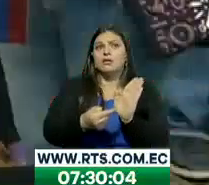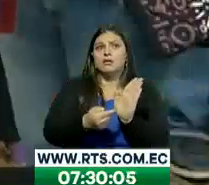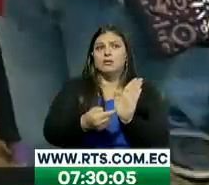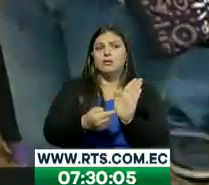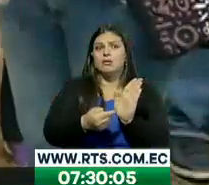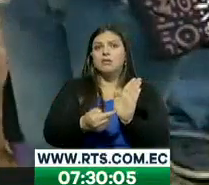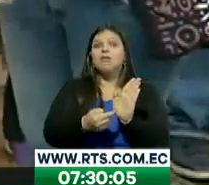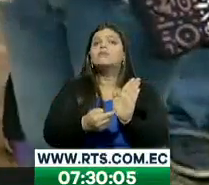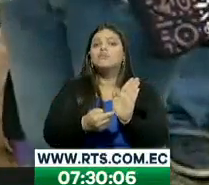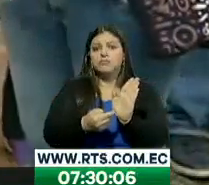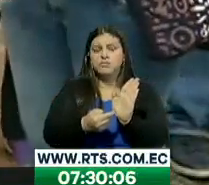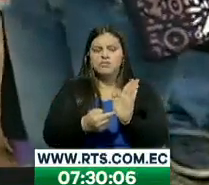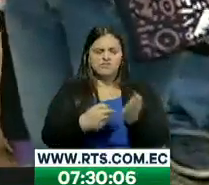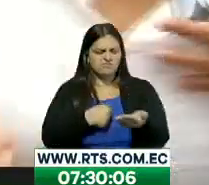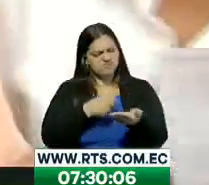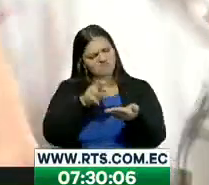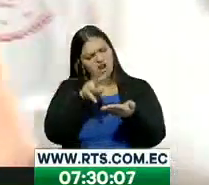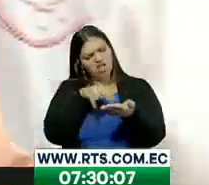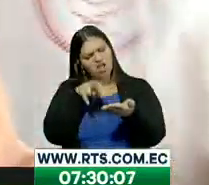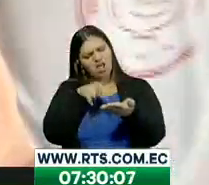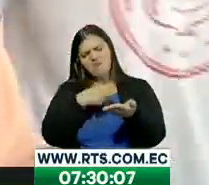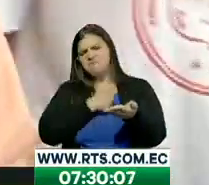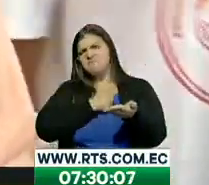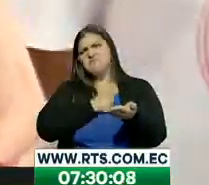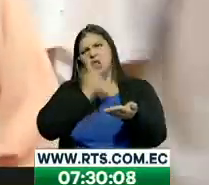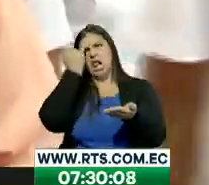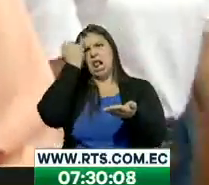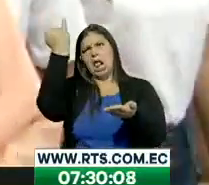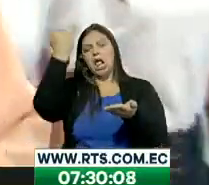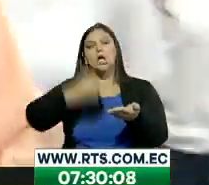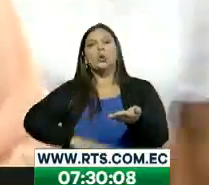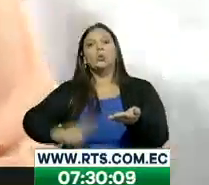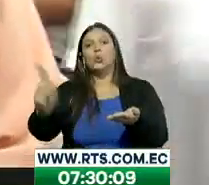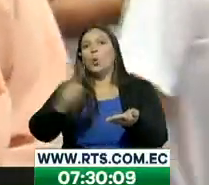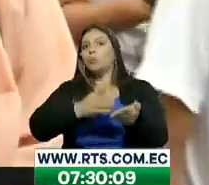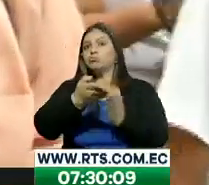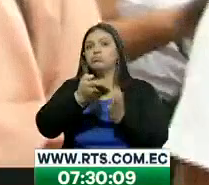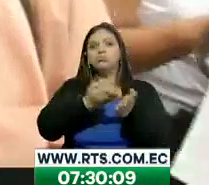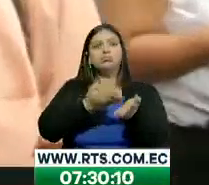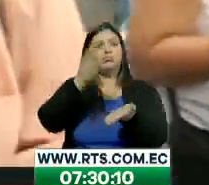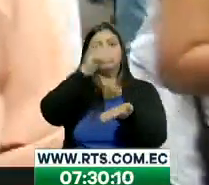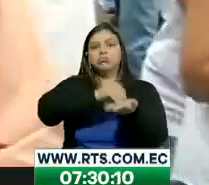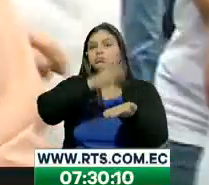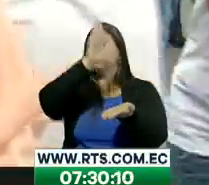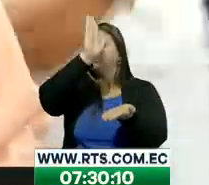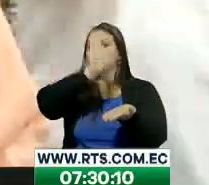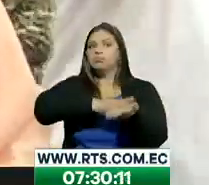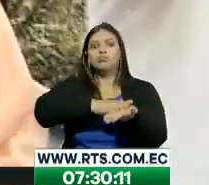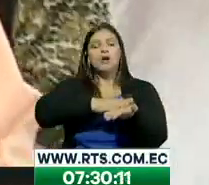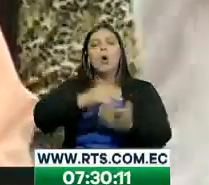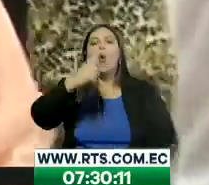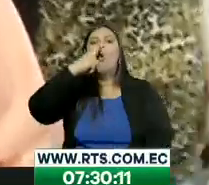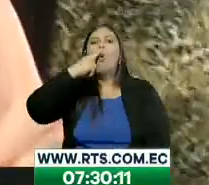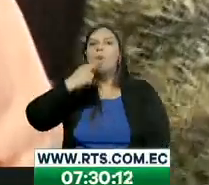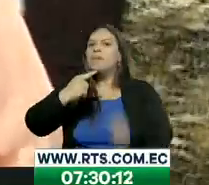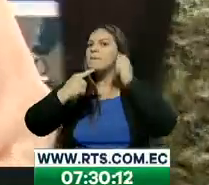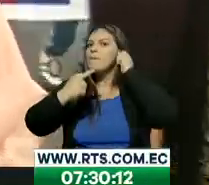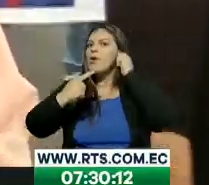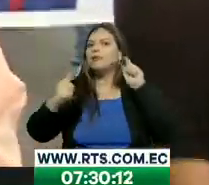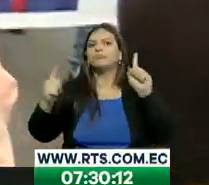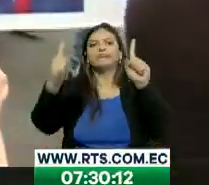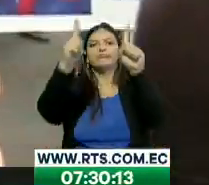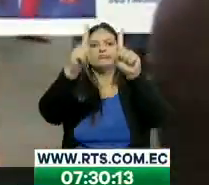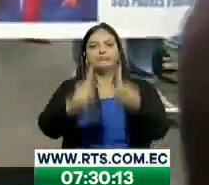de interpretaciones jurídicas. Que se han establecido primeramente, bíblicamente, y ante todo desde el principio como Dios